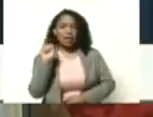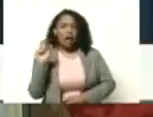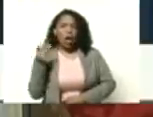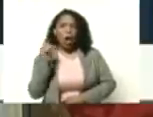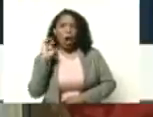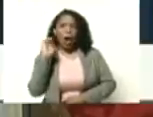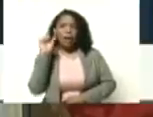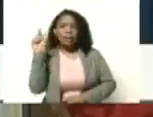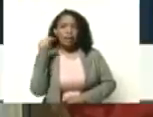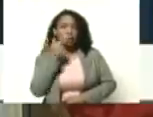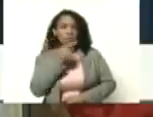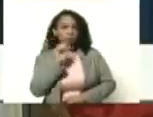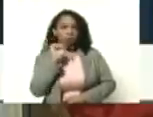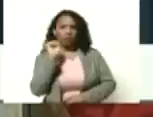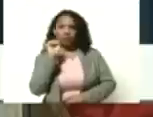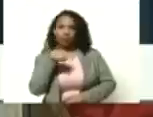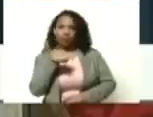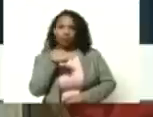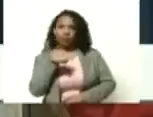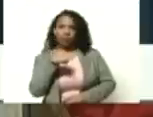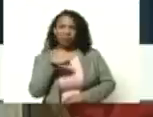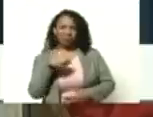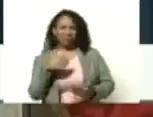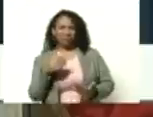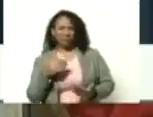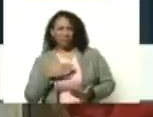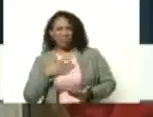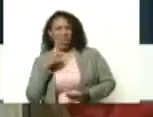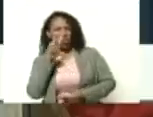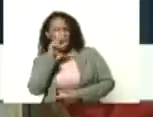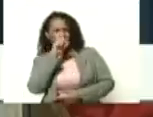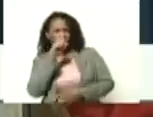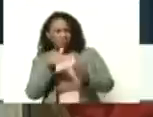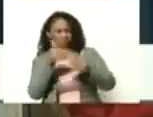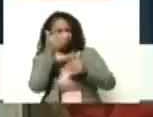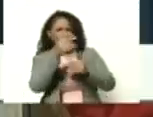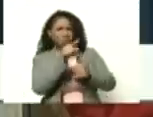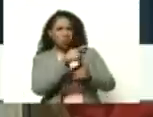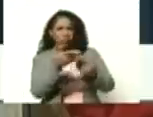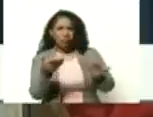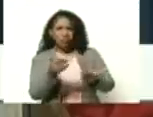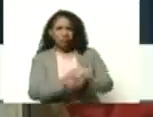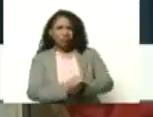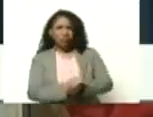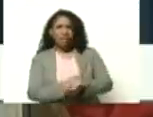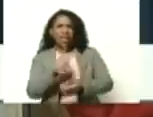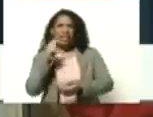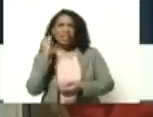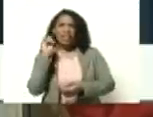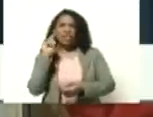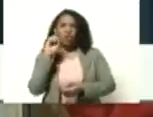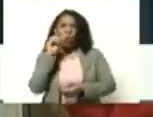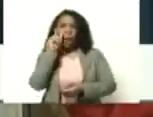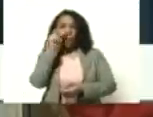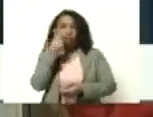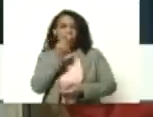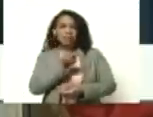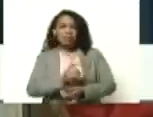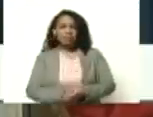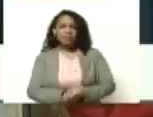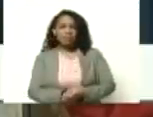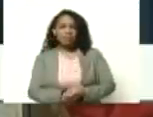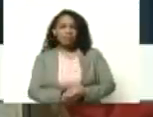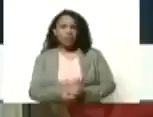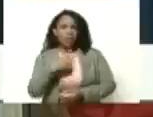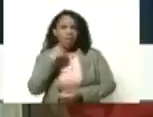sí como es posible que dos años después tito viloria diga tito